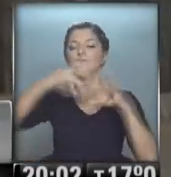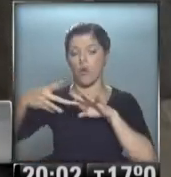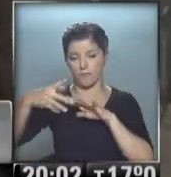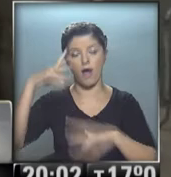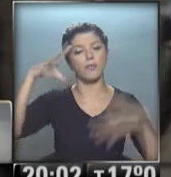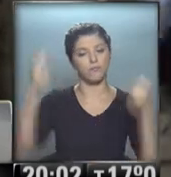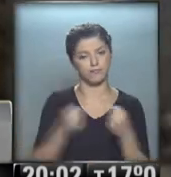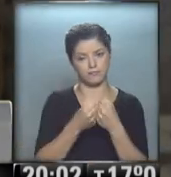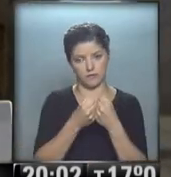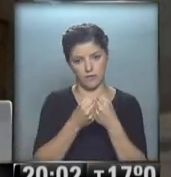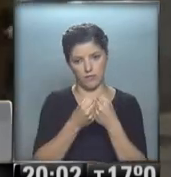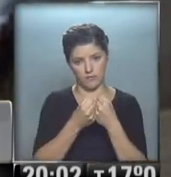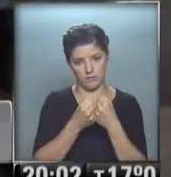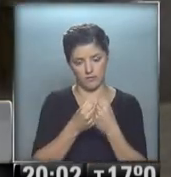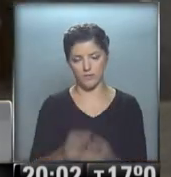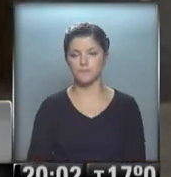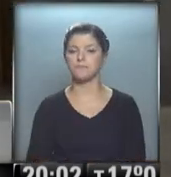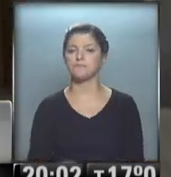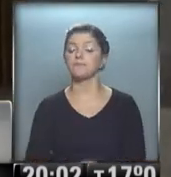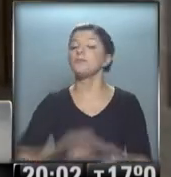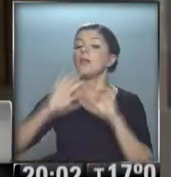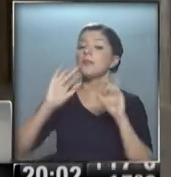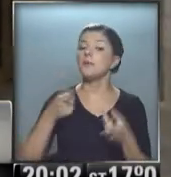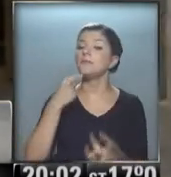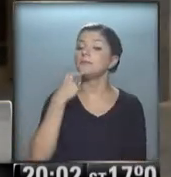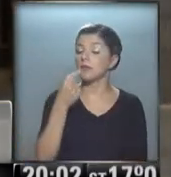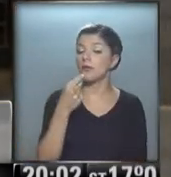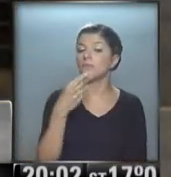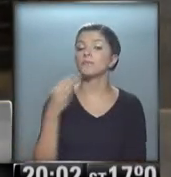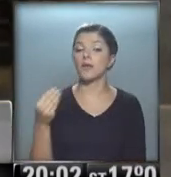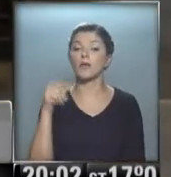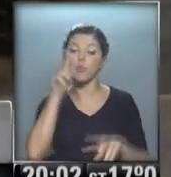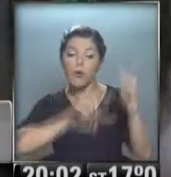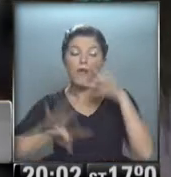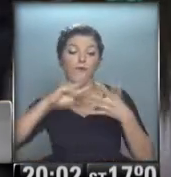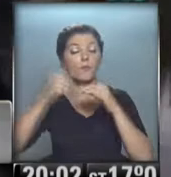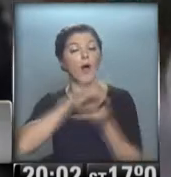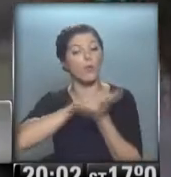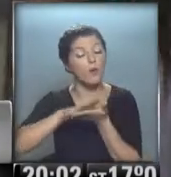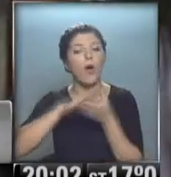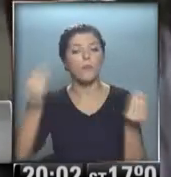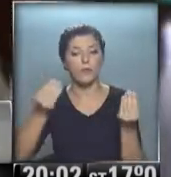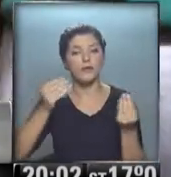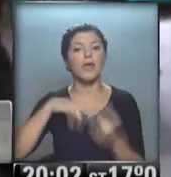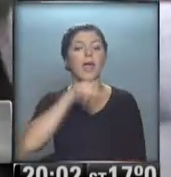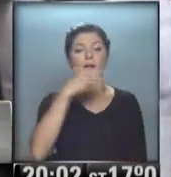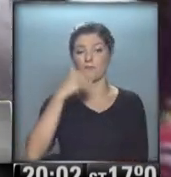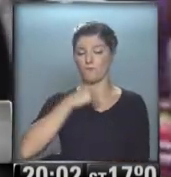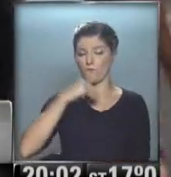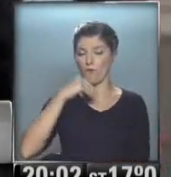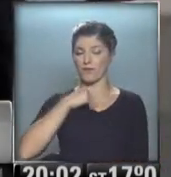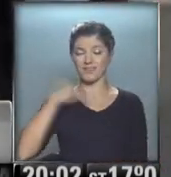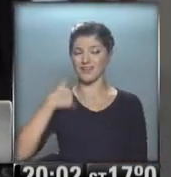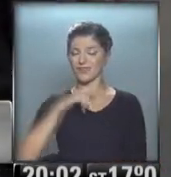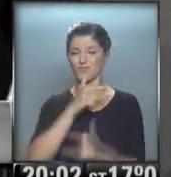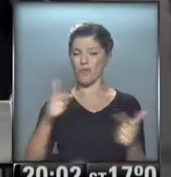para continuar en ese camino. Según planteó también el letrado, la búsqueda de nuevas opciones se justifica por la caída de confianza de la